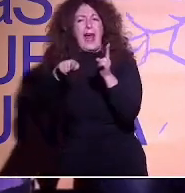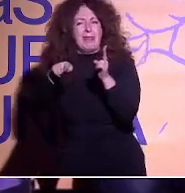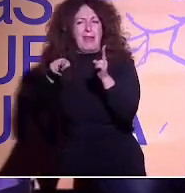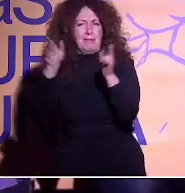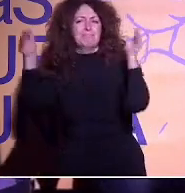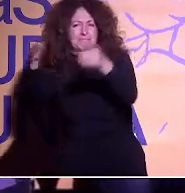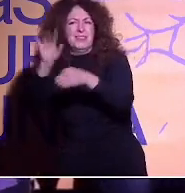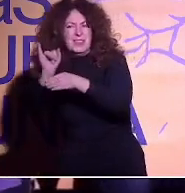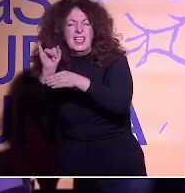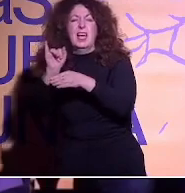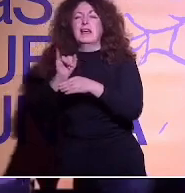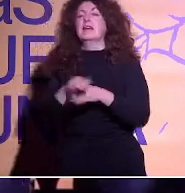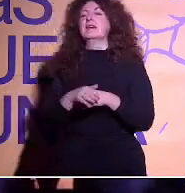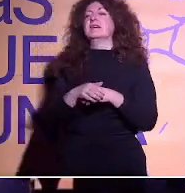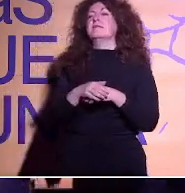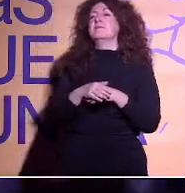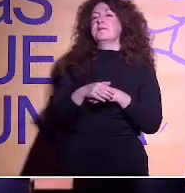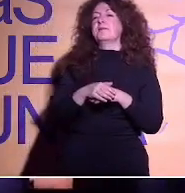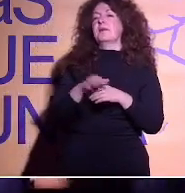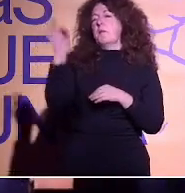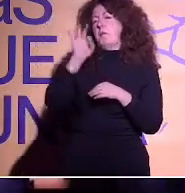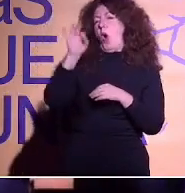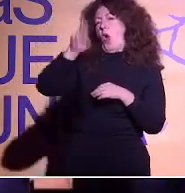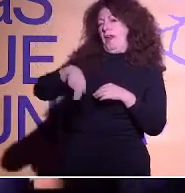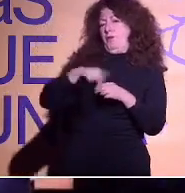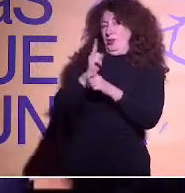a la democracia y lo tenemos que